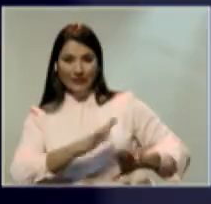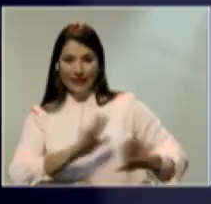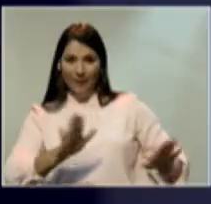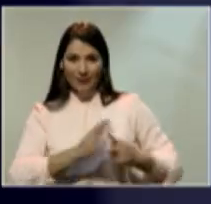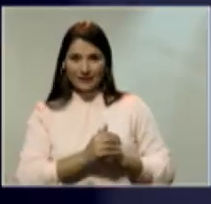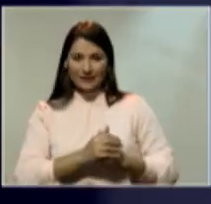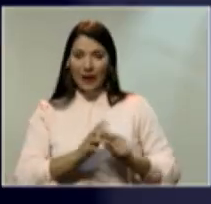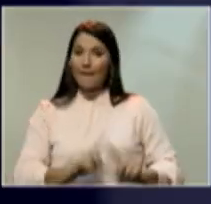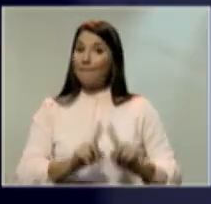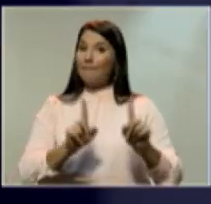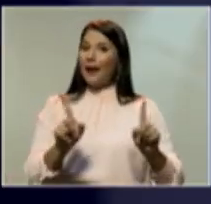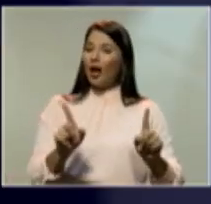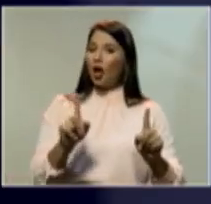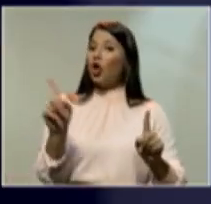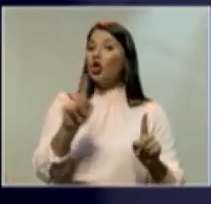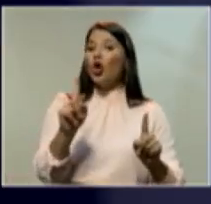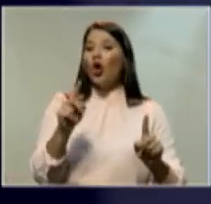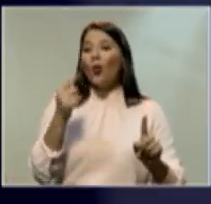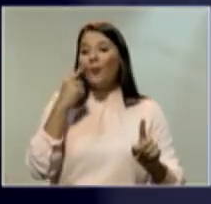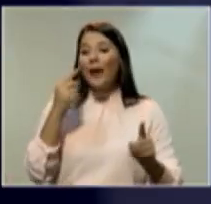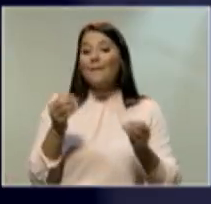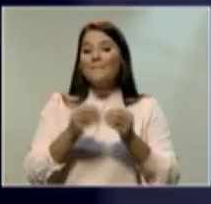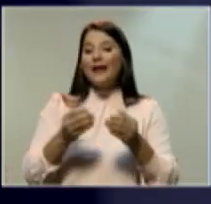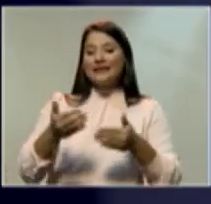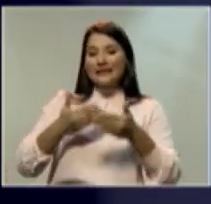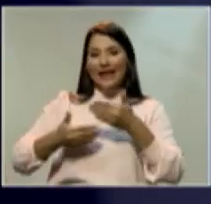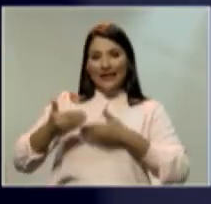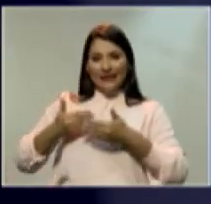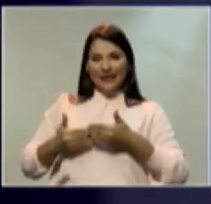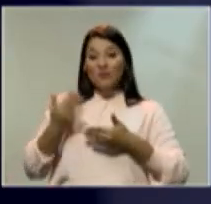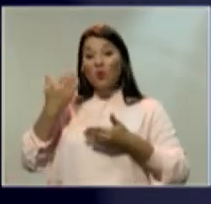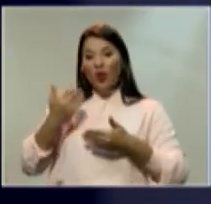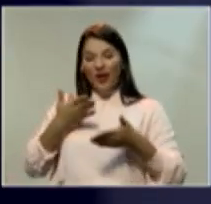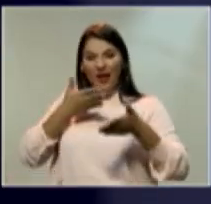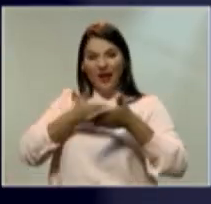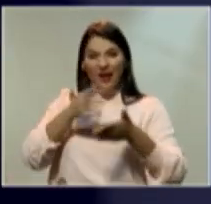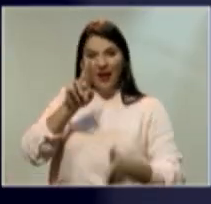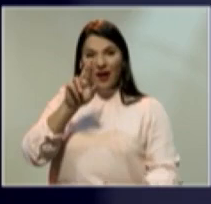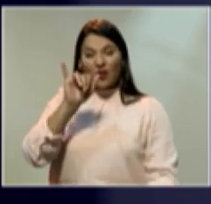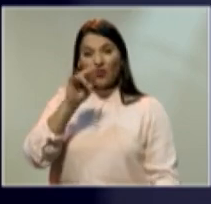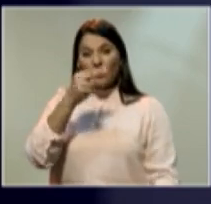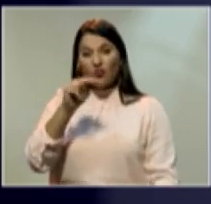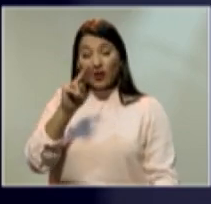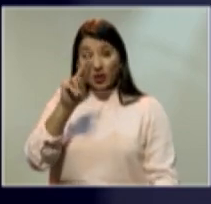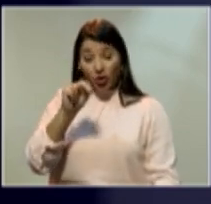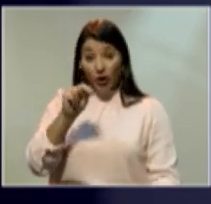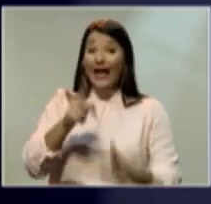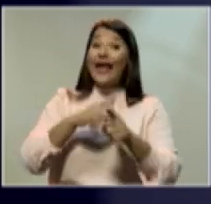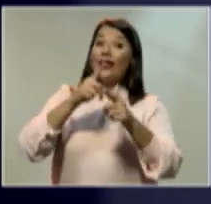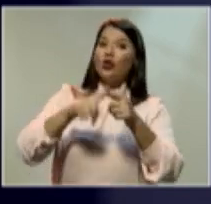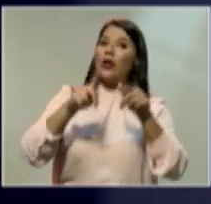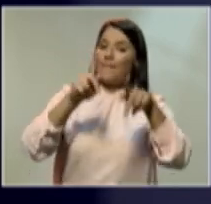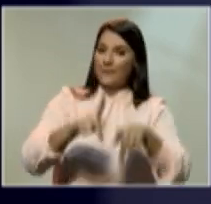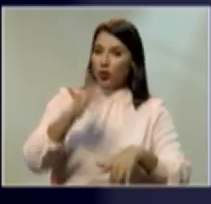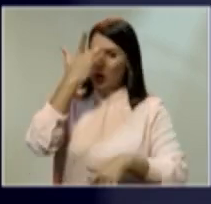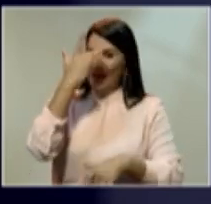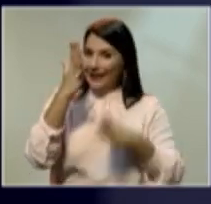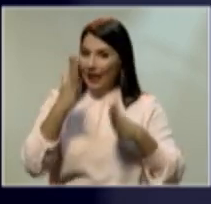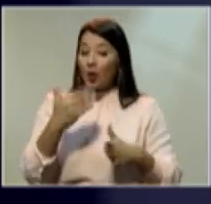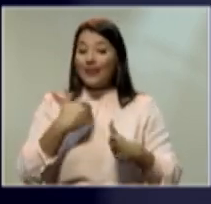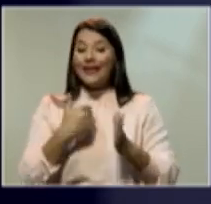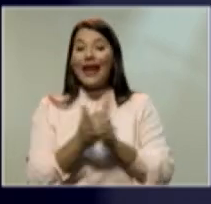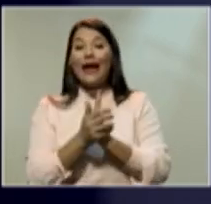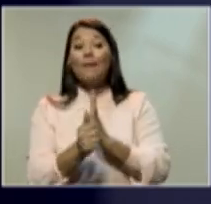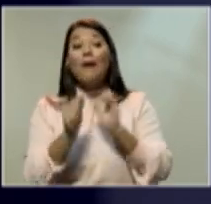afectado porque X razón. El intelectual tiene esa capacidad de interpretar